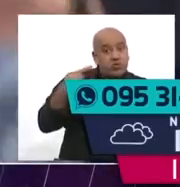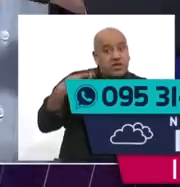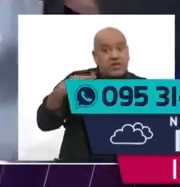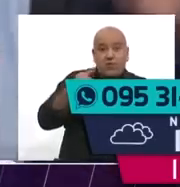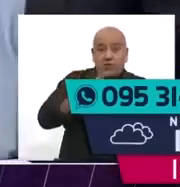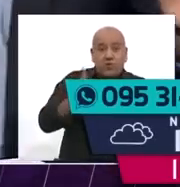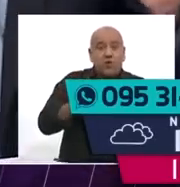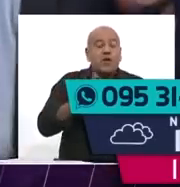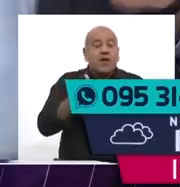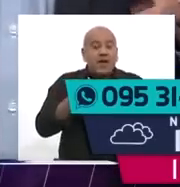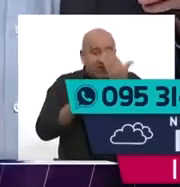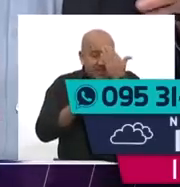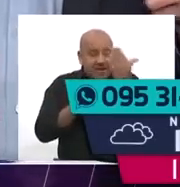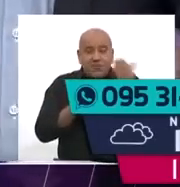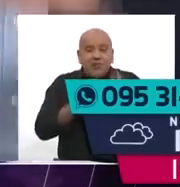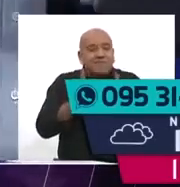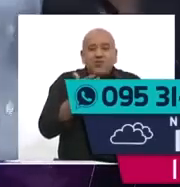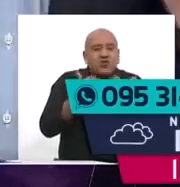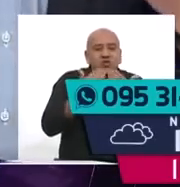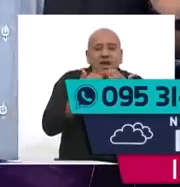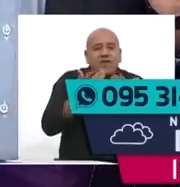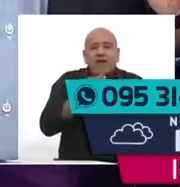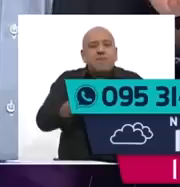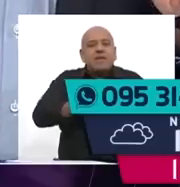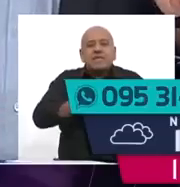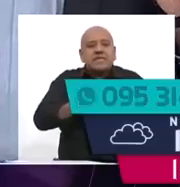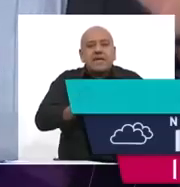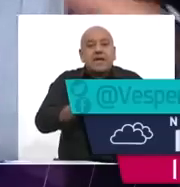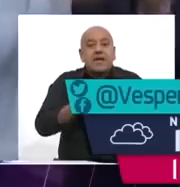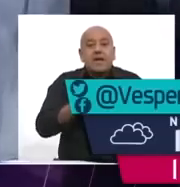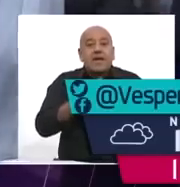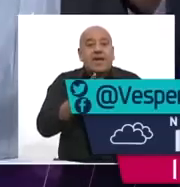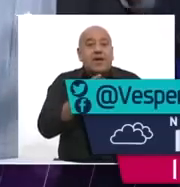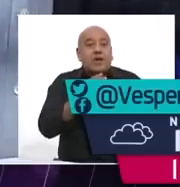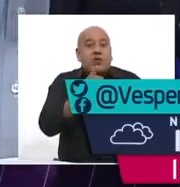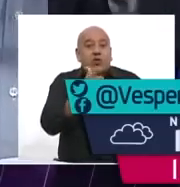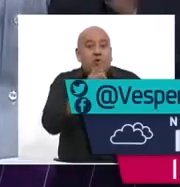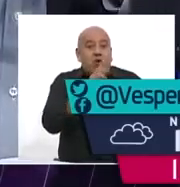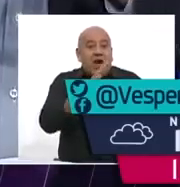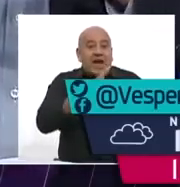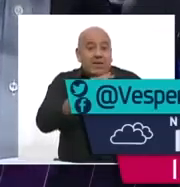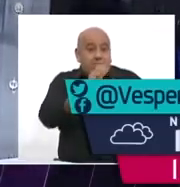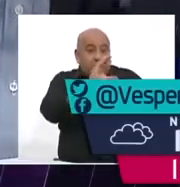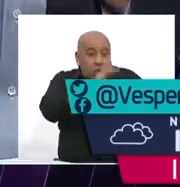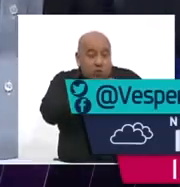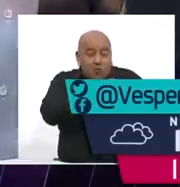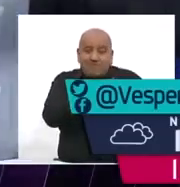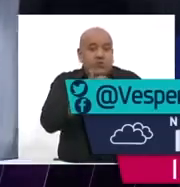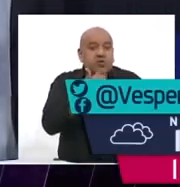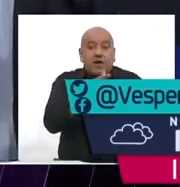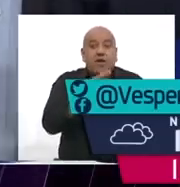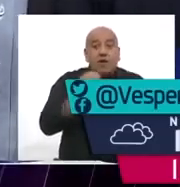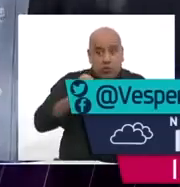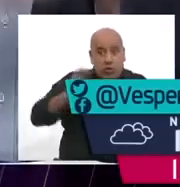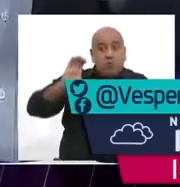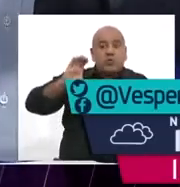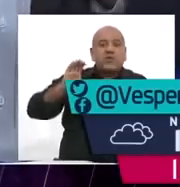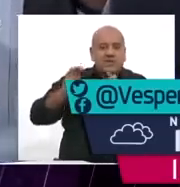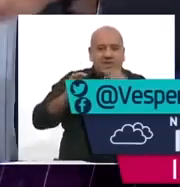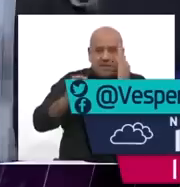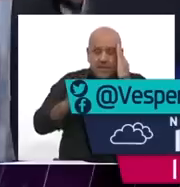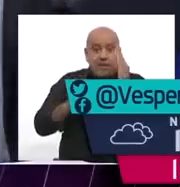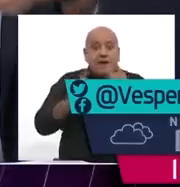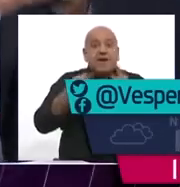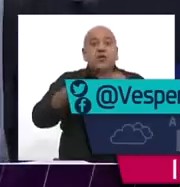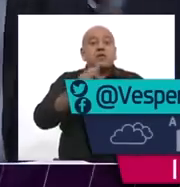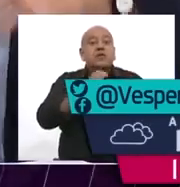cara a las internas ahí estamos viendo imágenes uruguay decide oscar andrade ernesto talvi y a modo de resumen